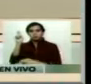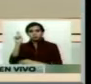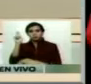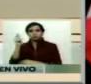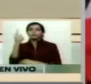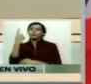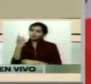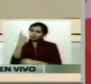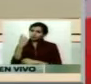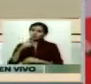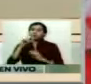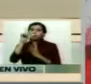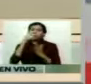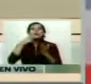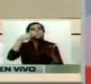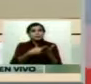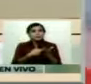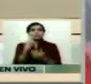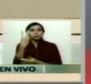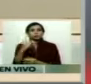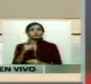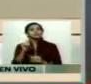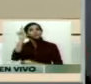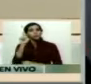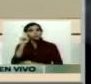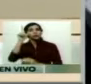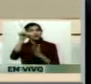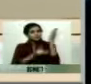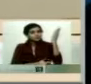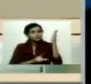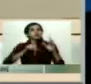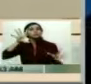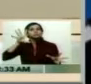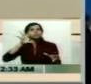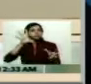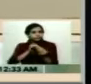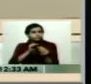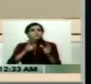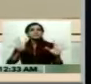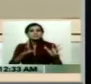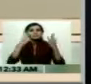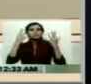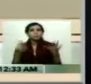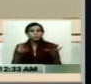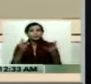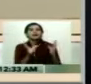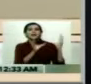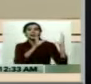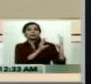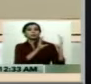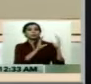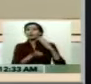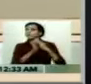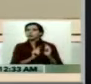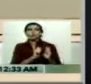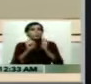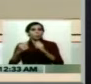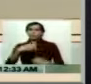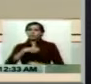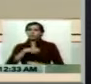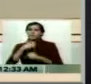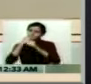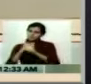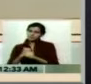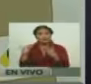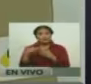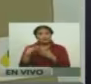recuerdo procesos electorales en otros países que a veces se han retrasado. Y no debemos, yo creo que con un resultado tan abrumador sería un